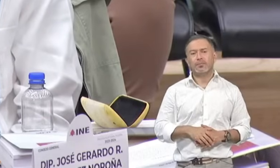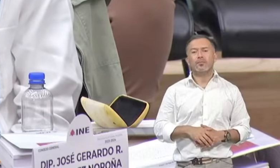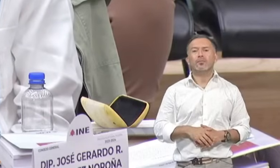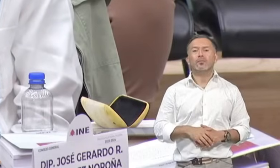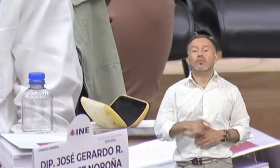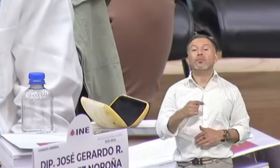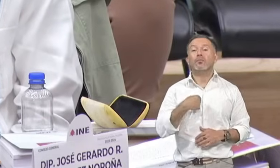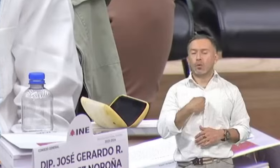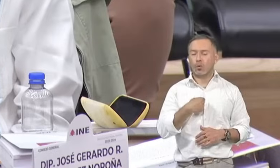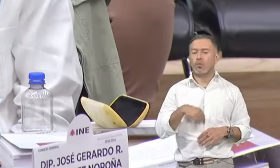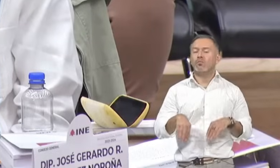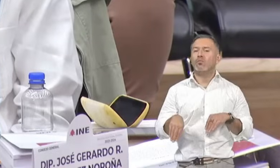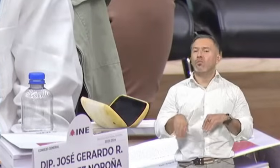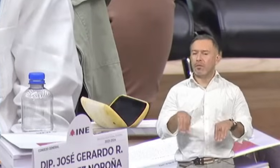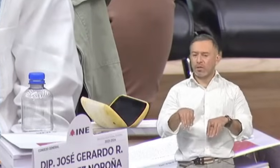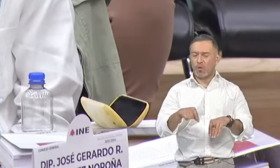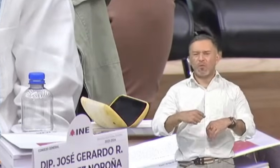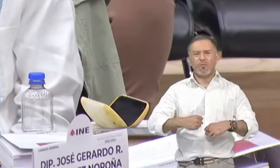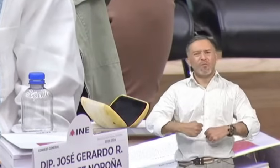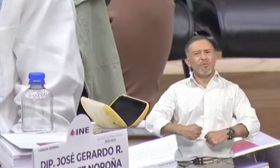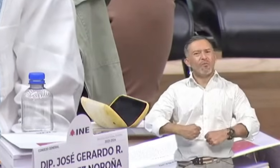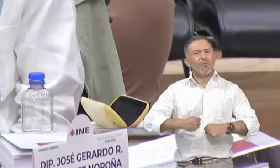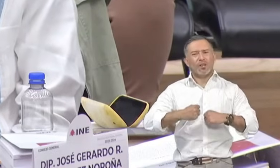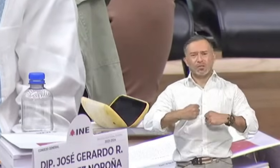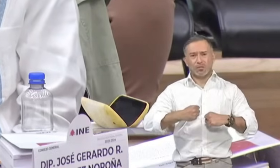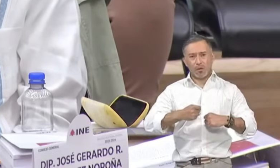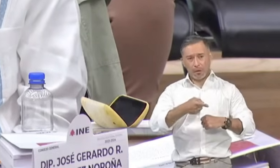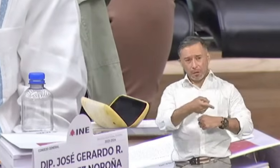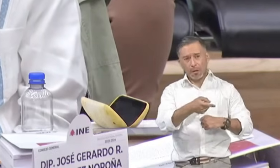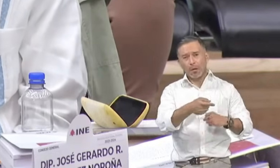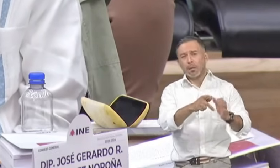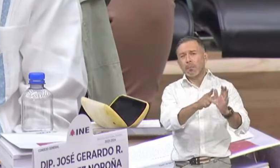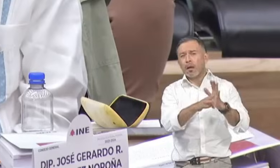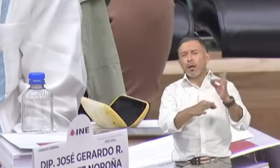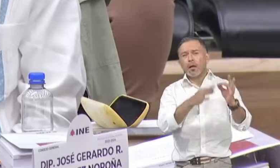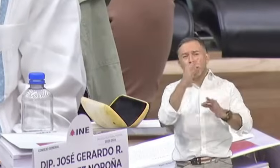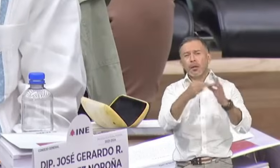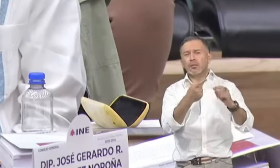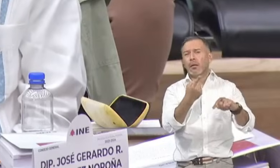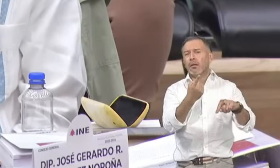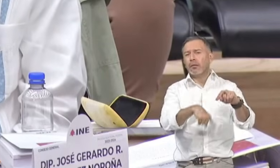nuestro movimiento, que es poderosísimo y que no se contrarresta con estas campañas de